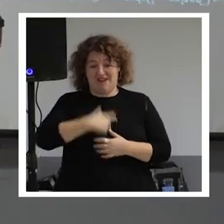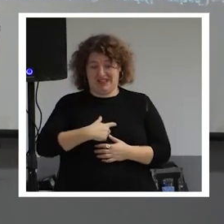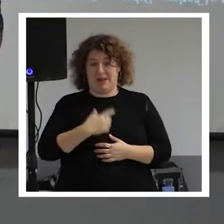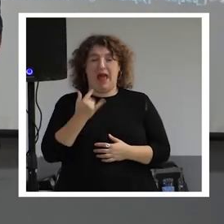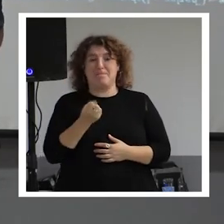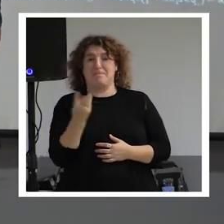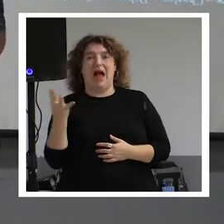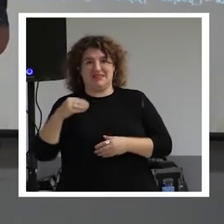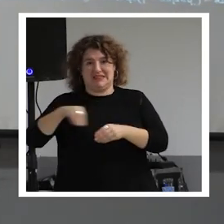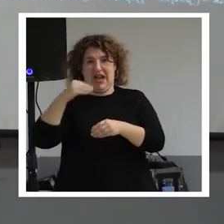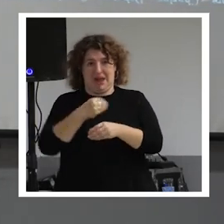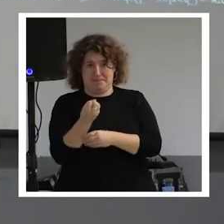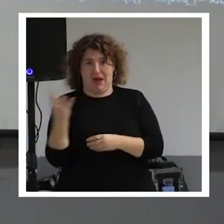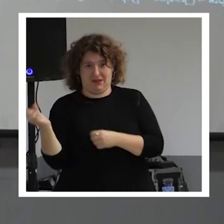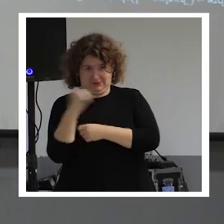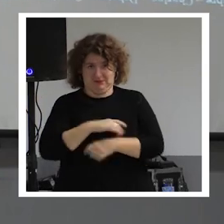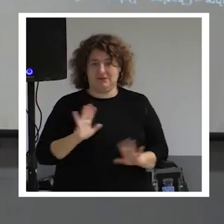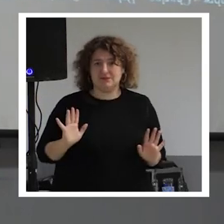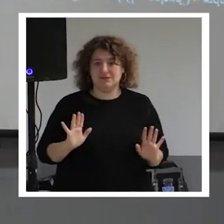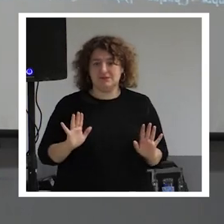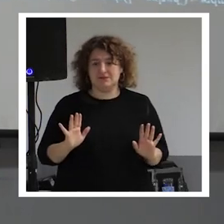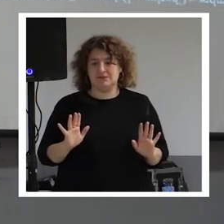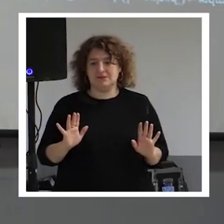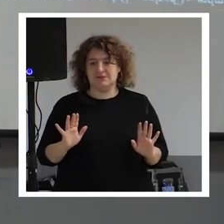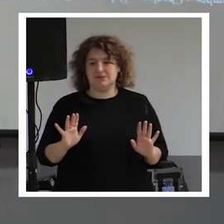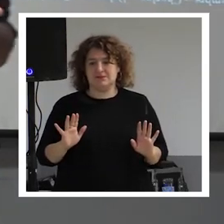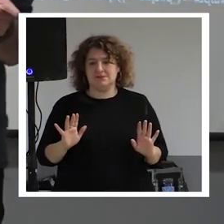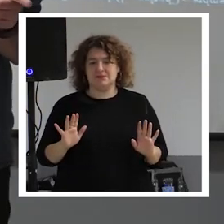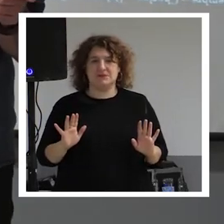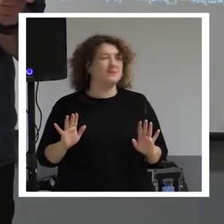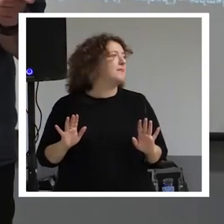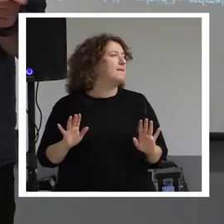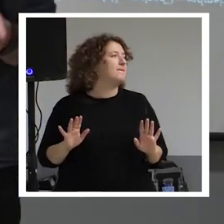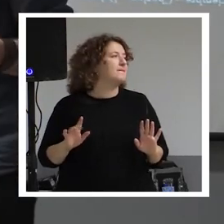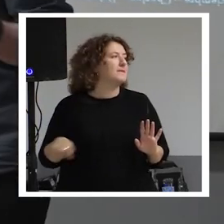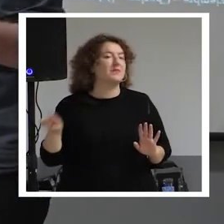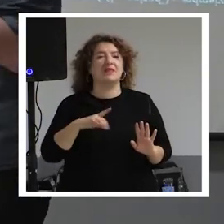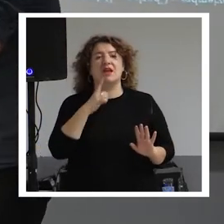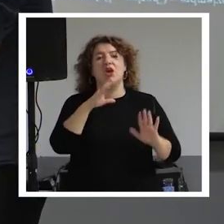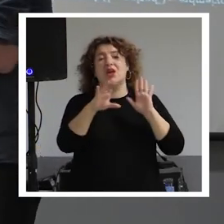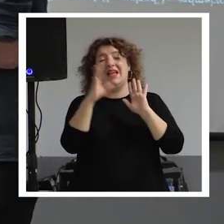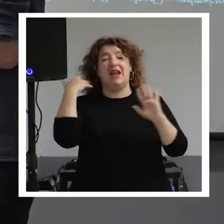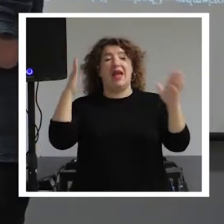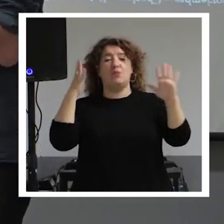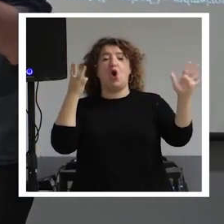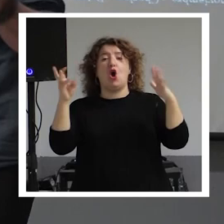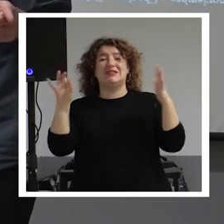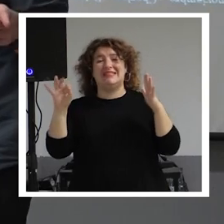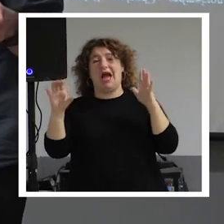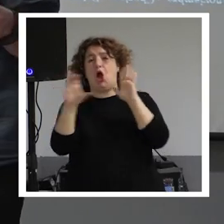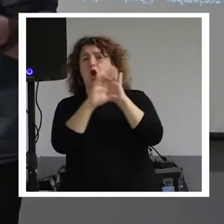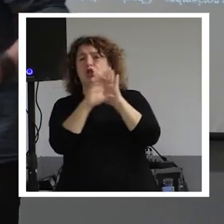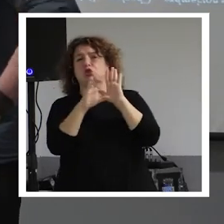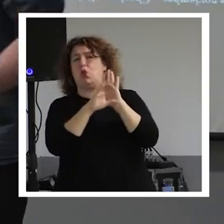era un país que tenía 25 millones de tarjetas de crédito y sólo 18 millones de habitantes O sea que tenía más tarjetas de crédito que